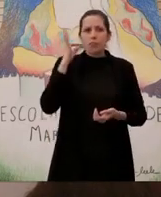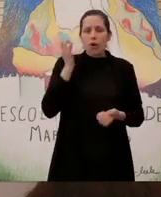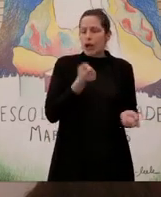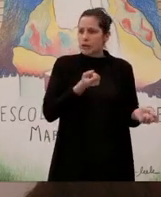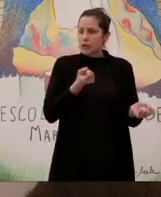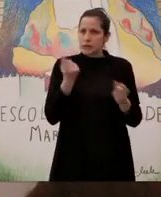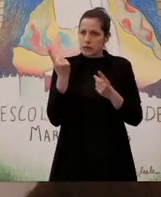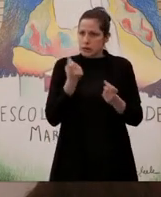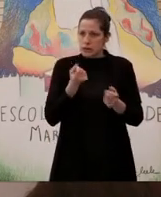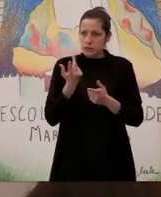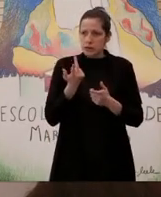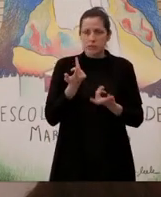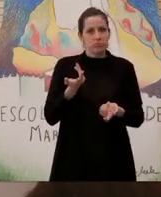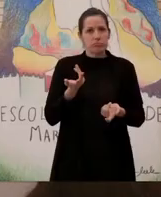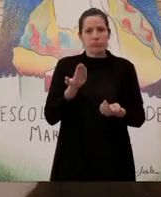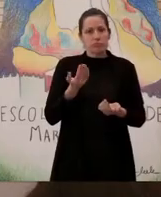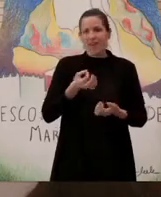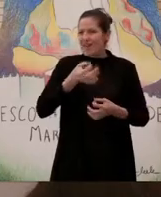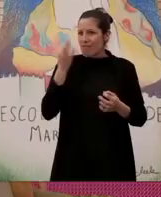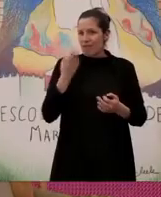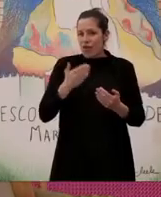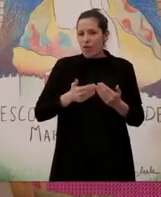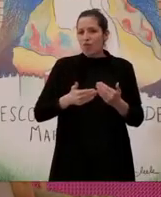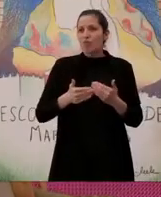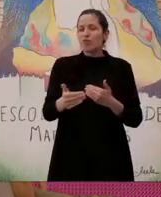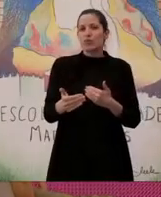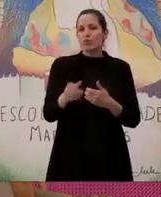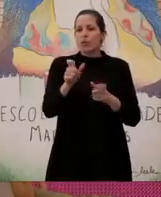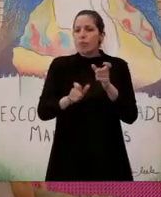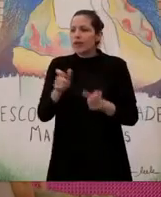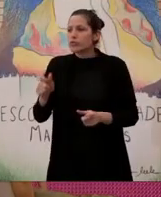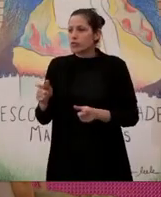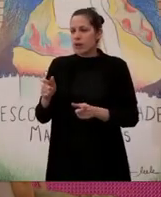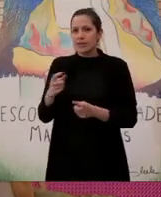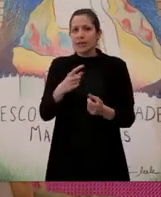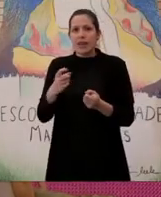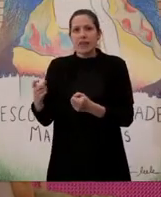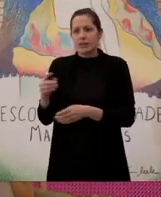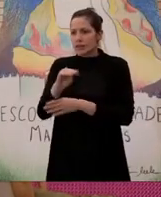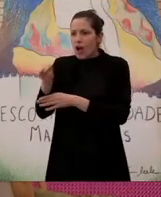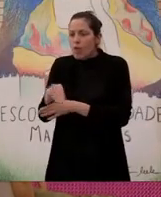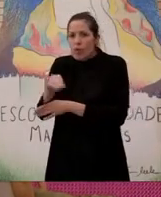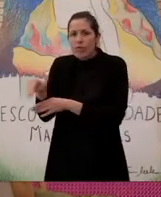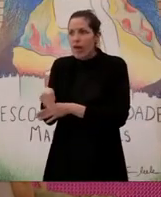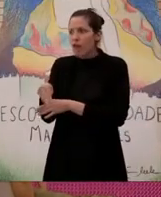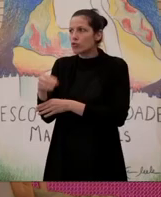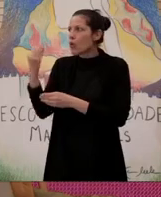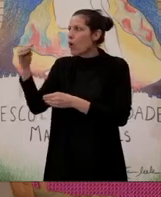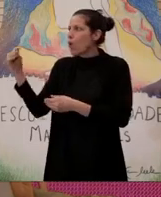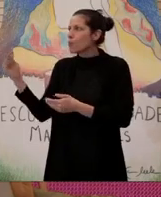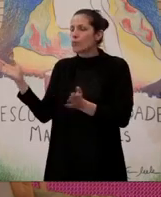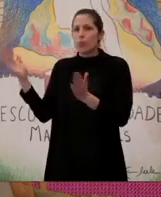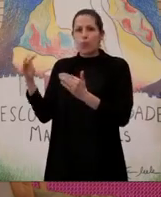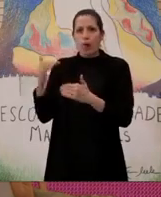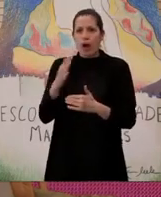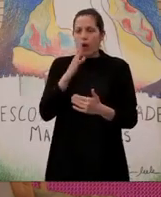habrá muchas personas que necesitan cuidados que nos vamos a sentir vulnerables y necesitamos gente Nova que ocurre y